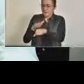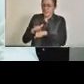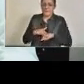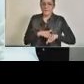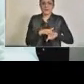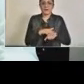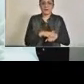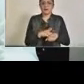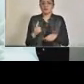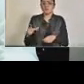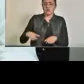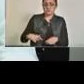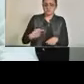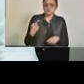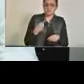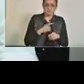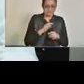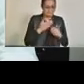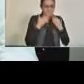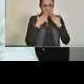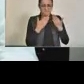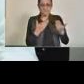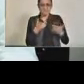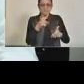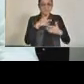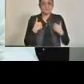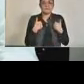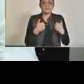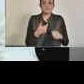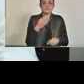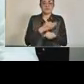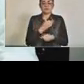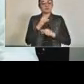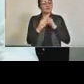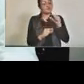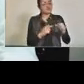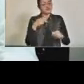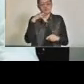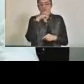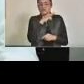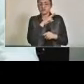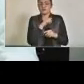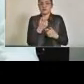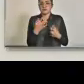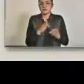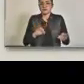llamado del gobernador y estamos avanzando ya de manera muy importante con ellos.